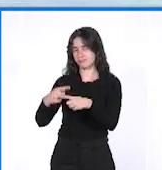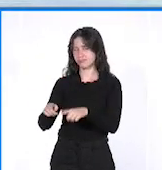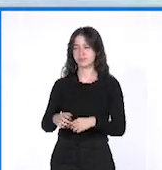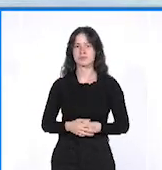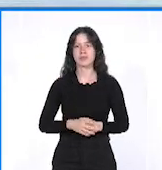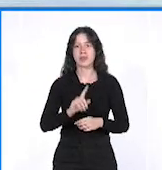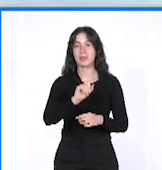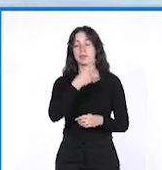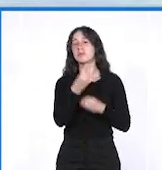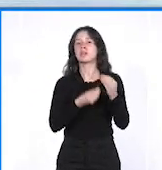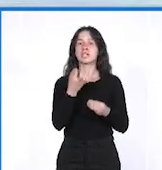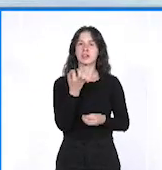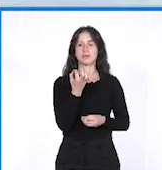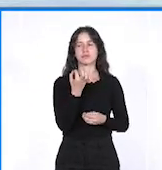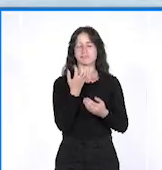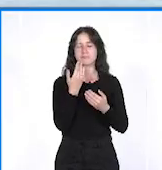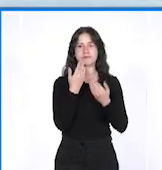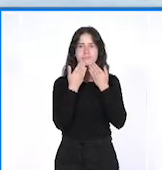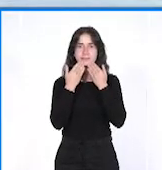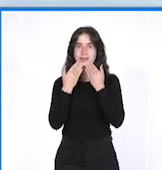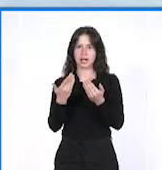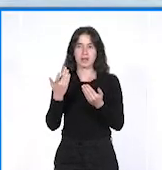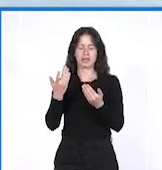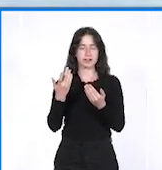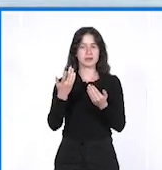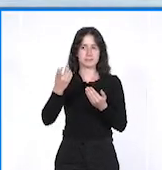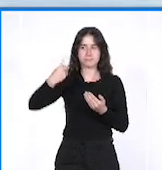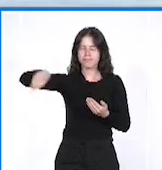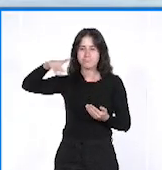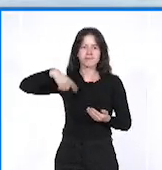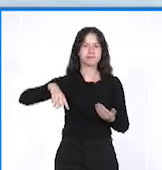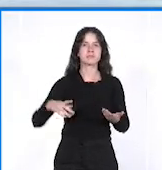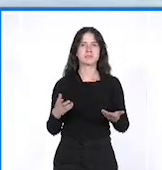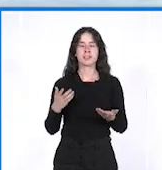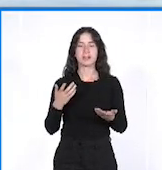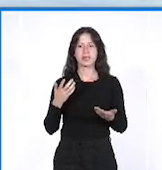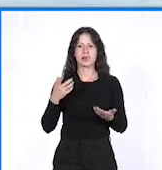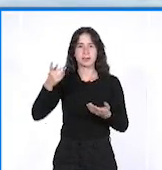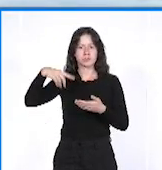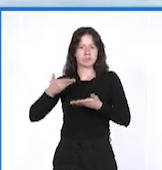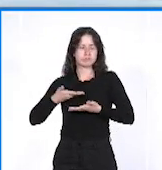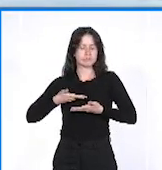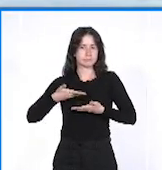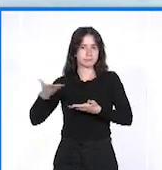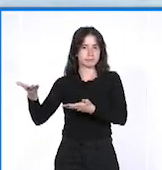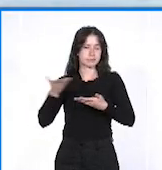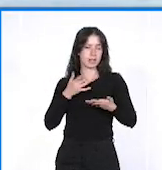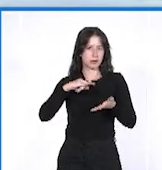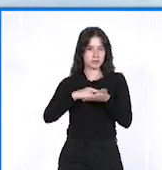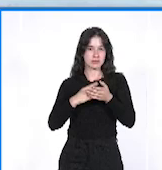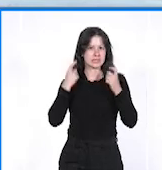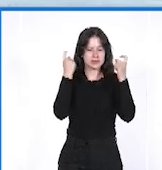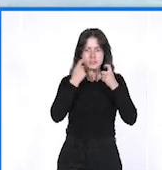queremos hacer es dar las gracias a todas las personas que que han dedicado mucho tiempo esfuerzo no